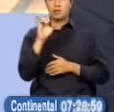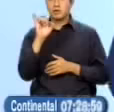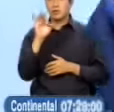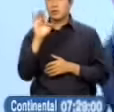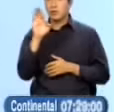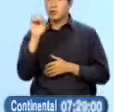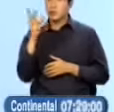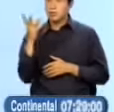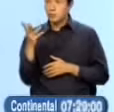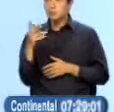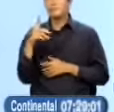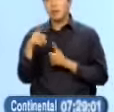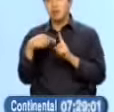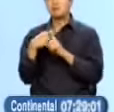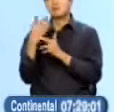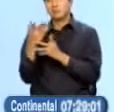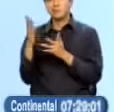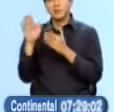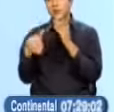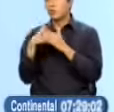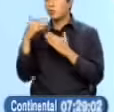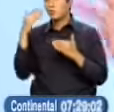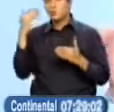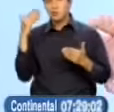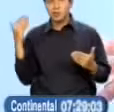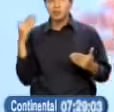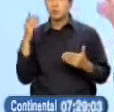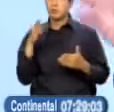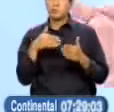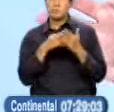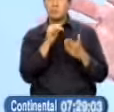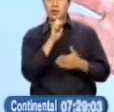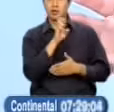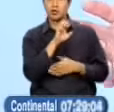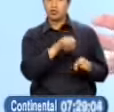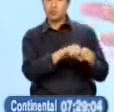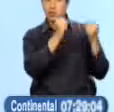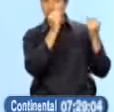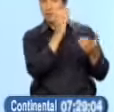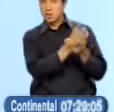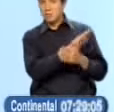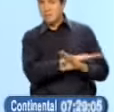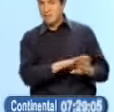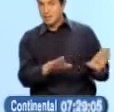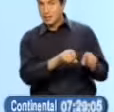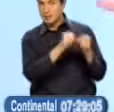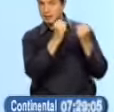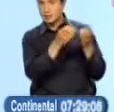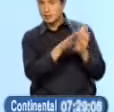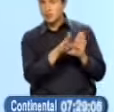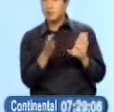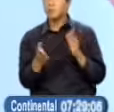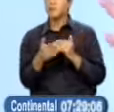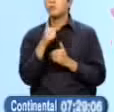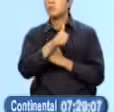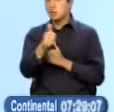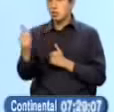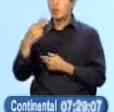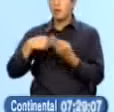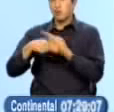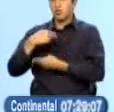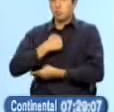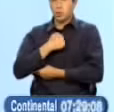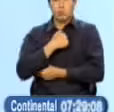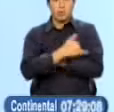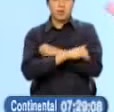eso es lo que pasa que todo es parte de toda una política es parte de volvimos el mercosur y le queremos el mercosur y facilitemos que cada uno negocio por su